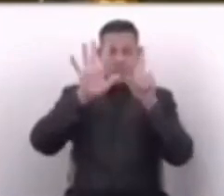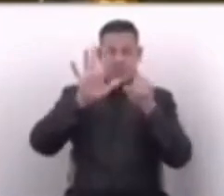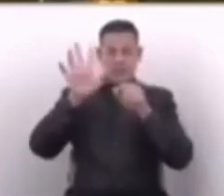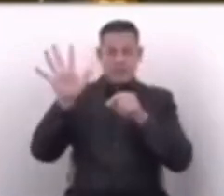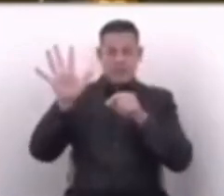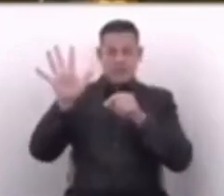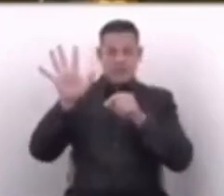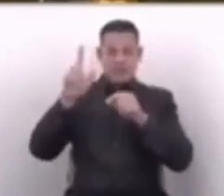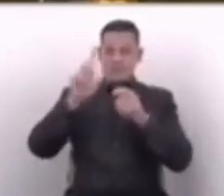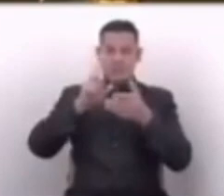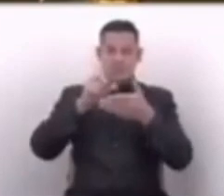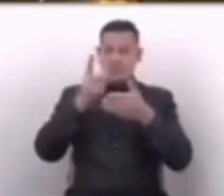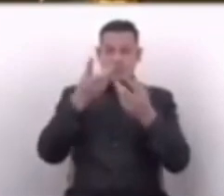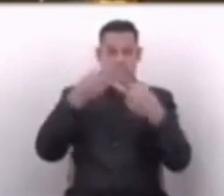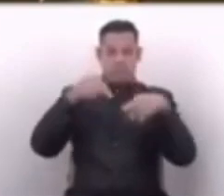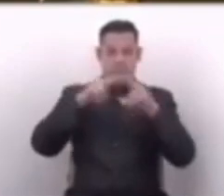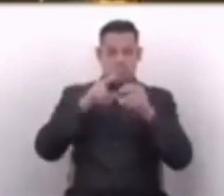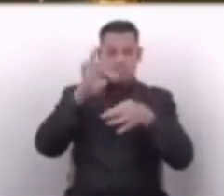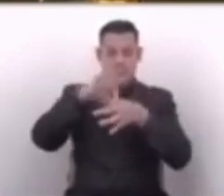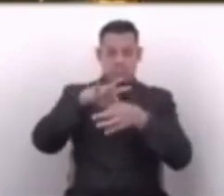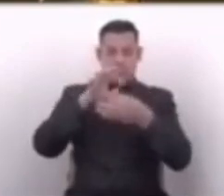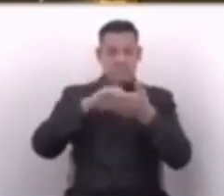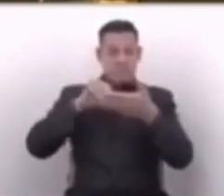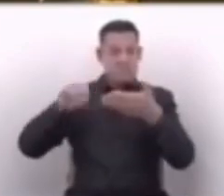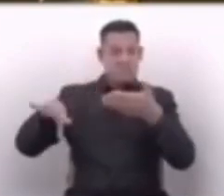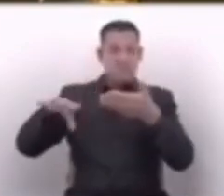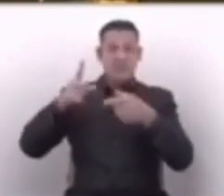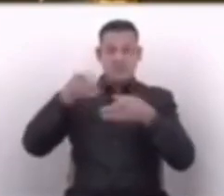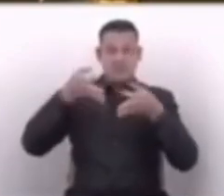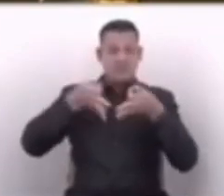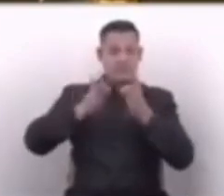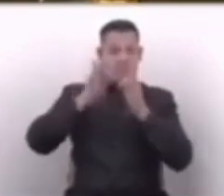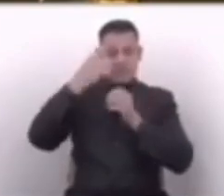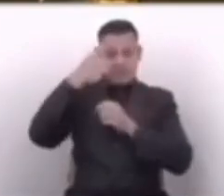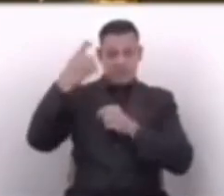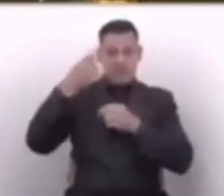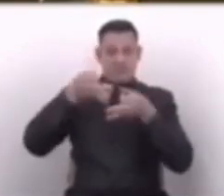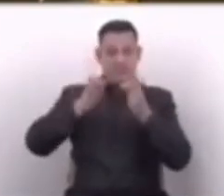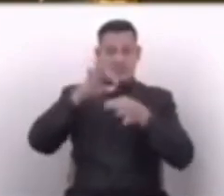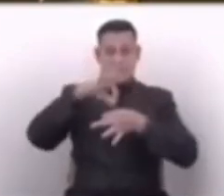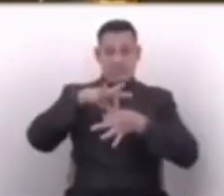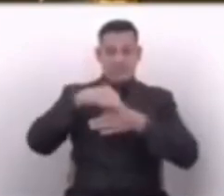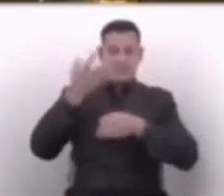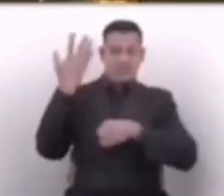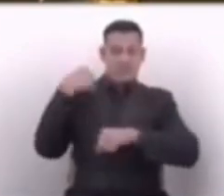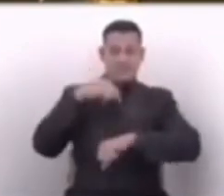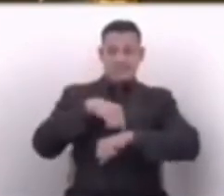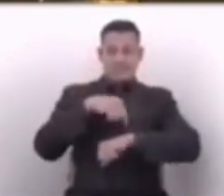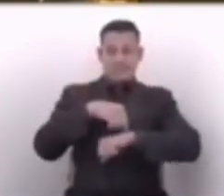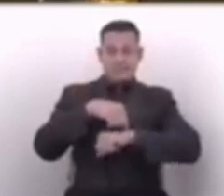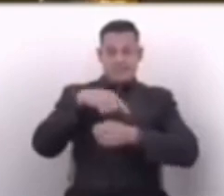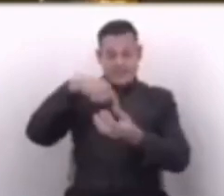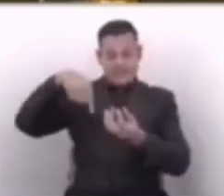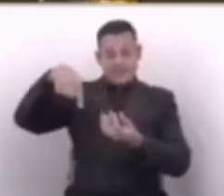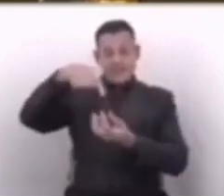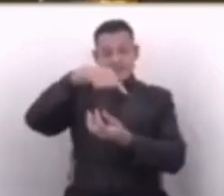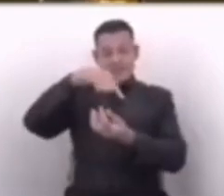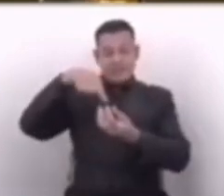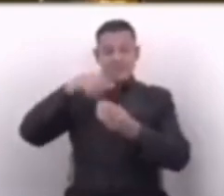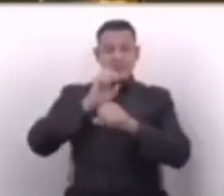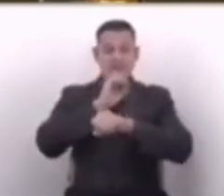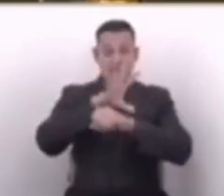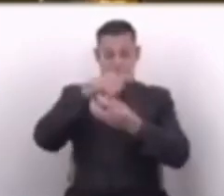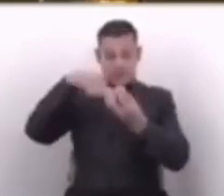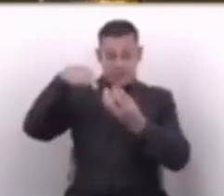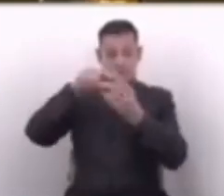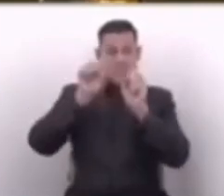165 nulos. Ustedes recordarán cómo era la manera en que se votaba. Ellos les dijeron